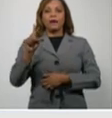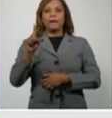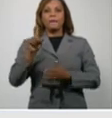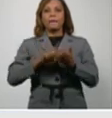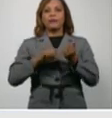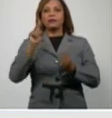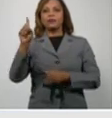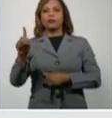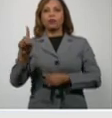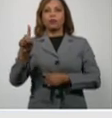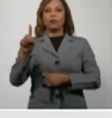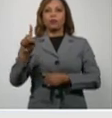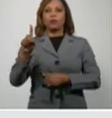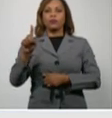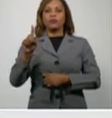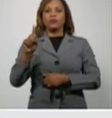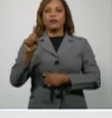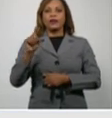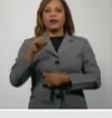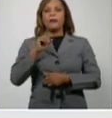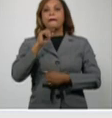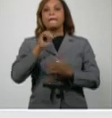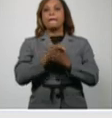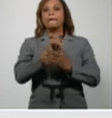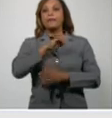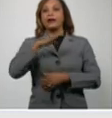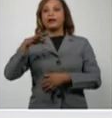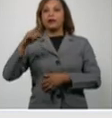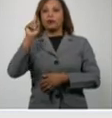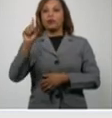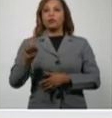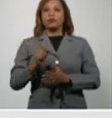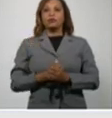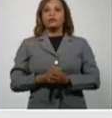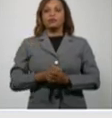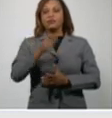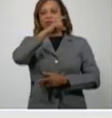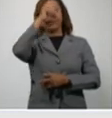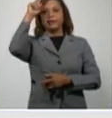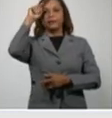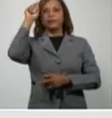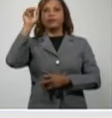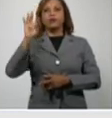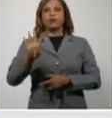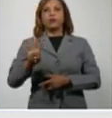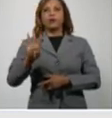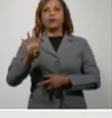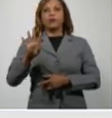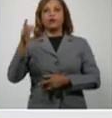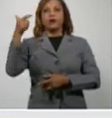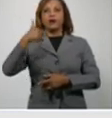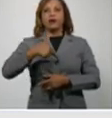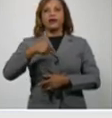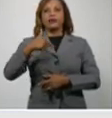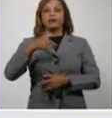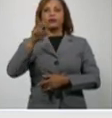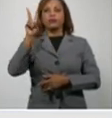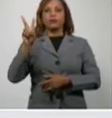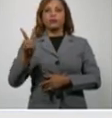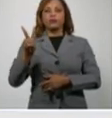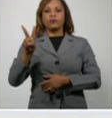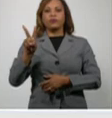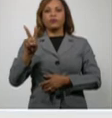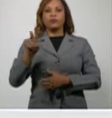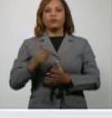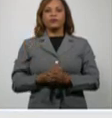uno. En Santi Espíritu se diagnostican 8 casos autóctonos, 4 del municipio de Santi Espíritu,